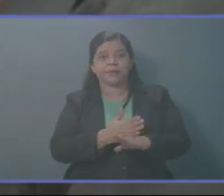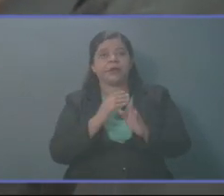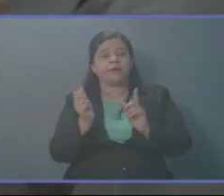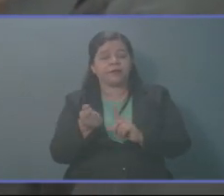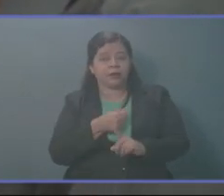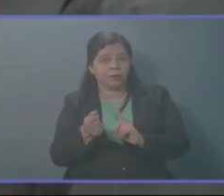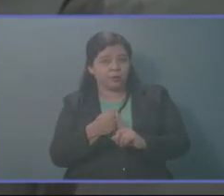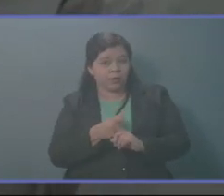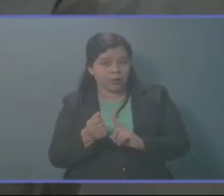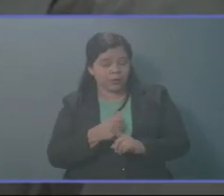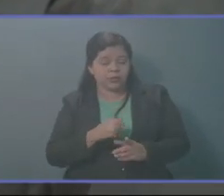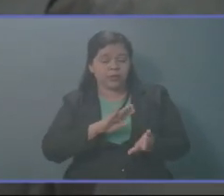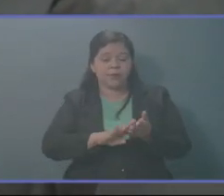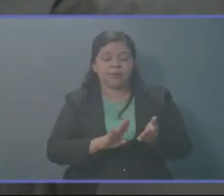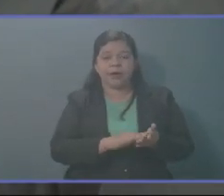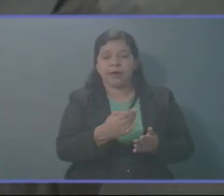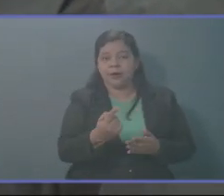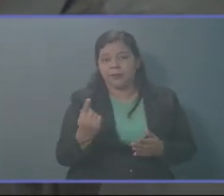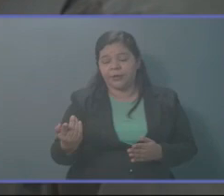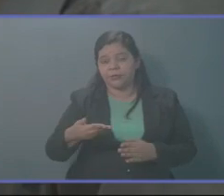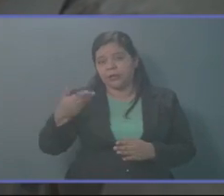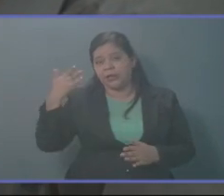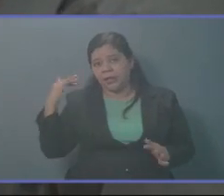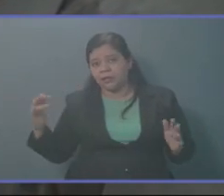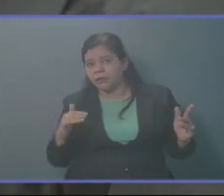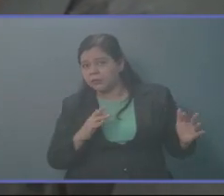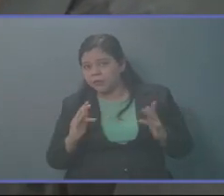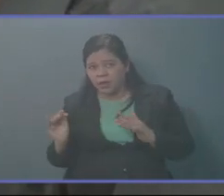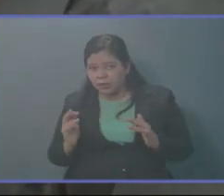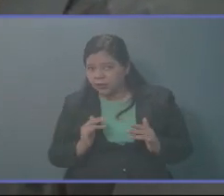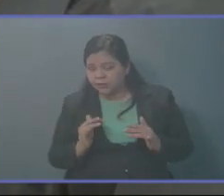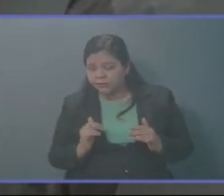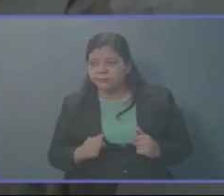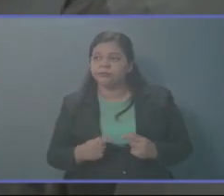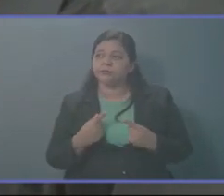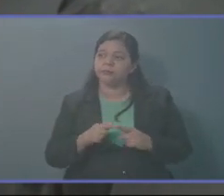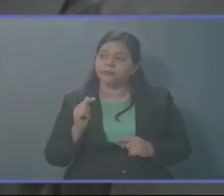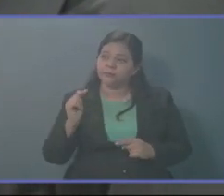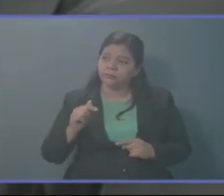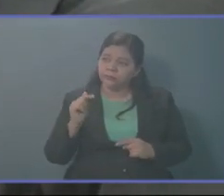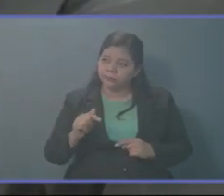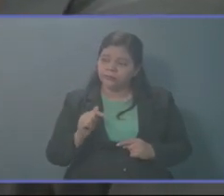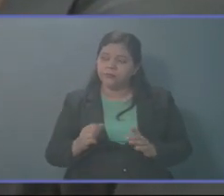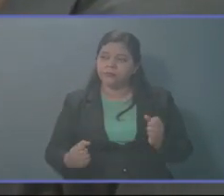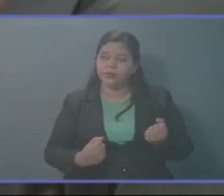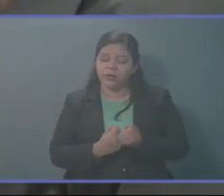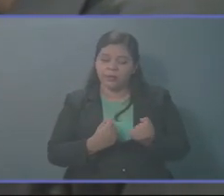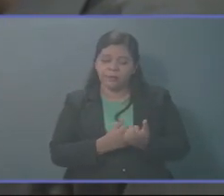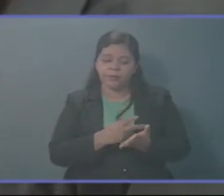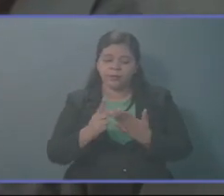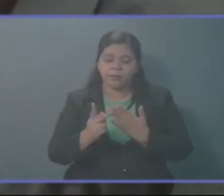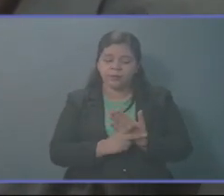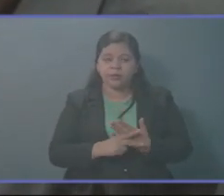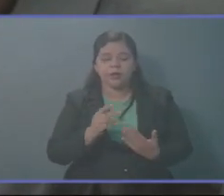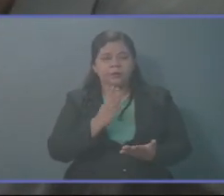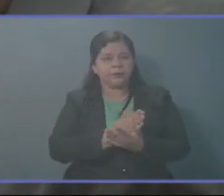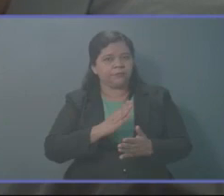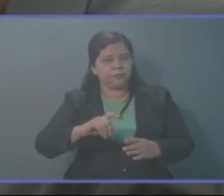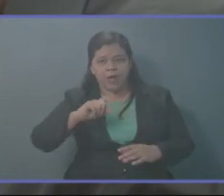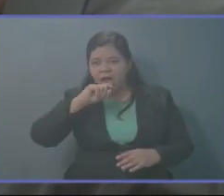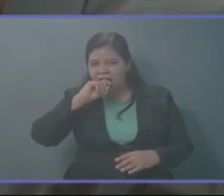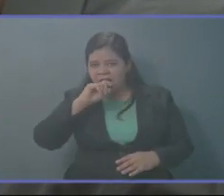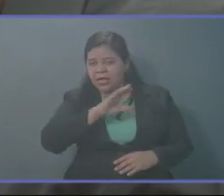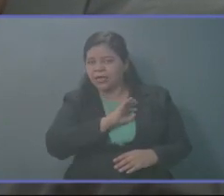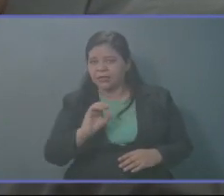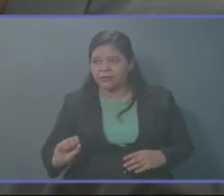y compensación a víctimas del conflicto armado interno. Y es específicamente el apoyo al programa de erradicación de la pobreza en El